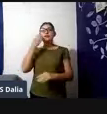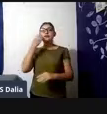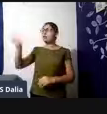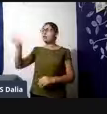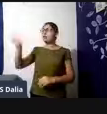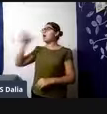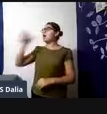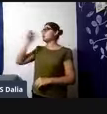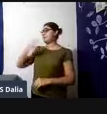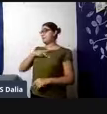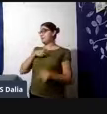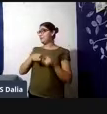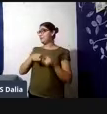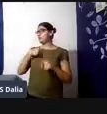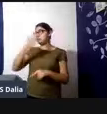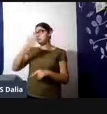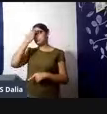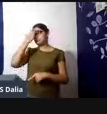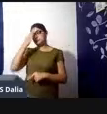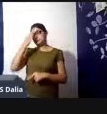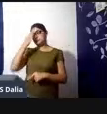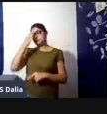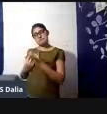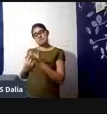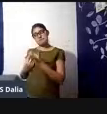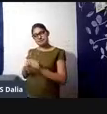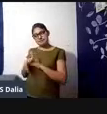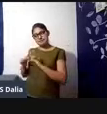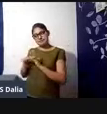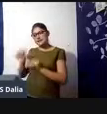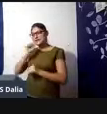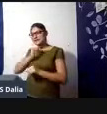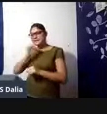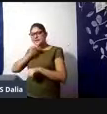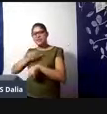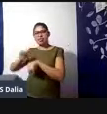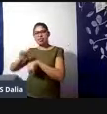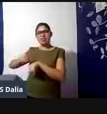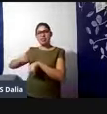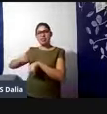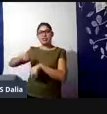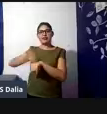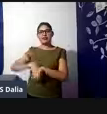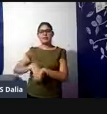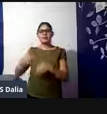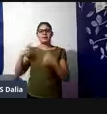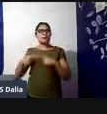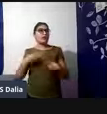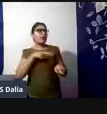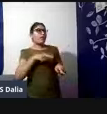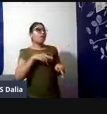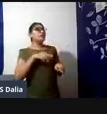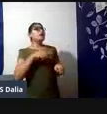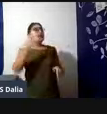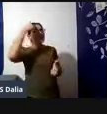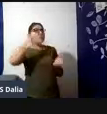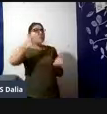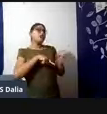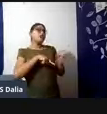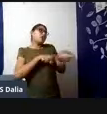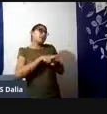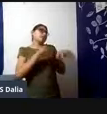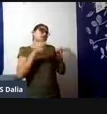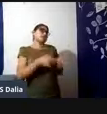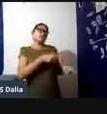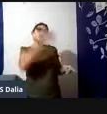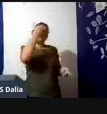De su hermano. Otra forma es la agresión constante. Habrás oído mil veces. Juegos de manos son de villanos, juegos no